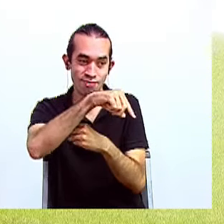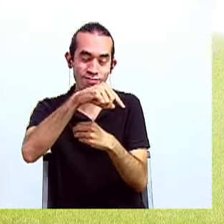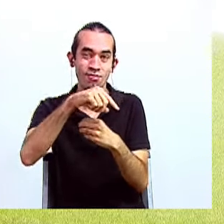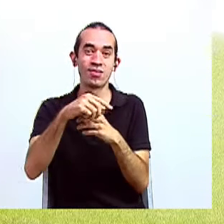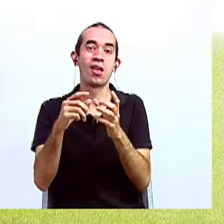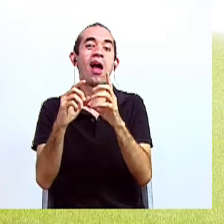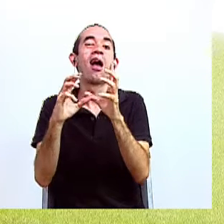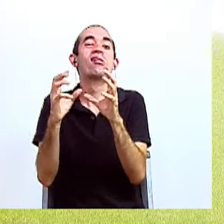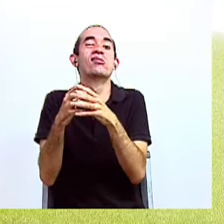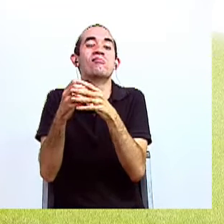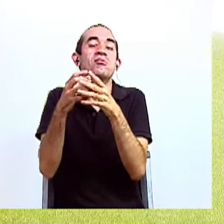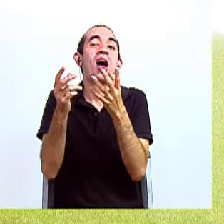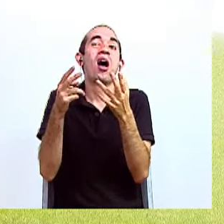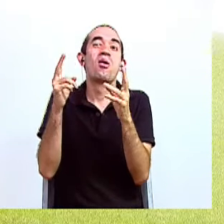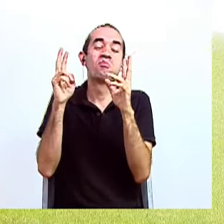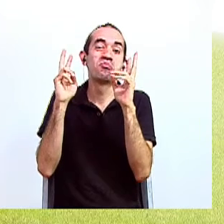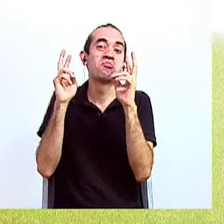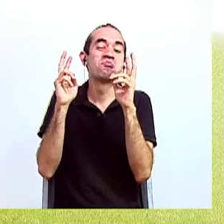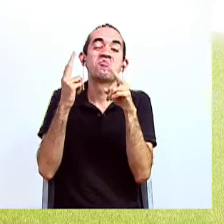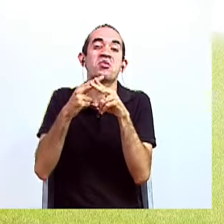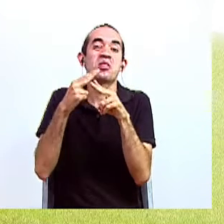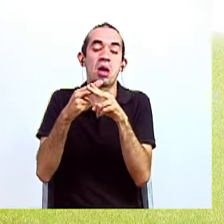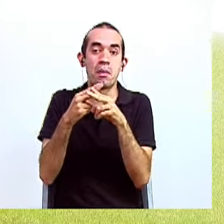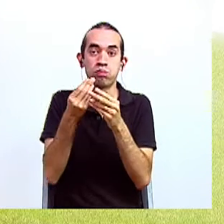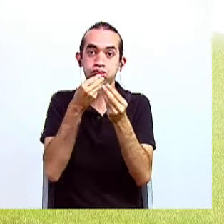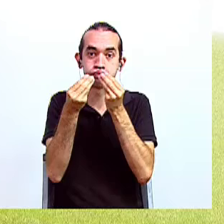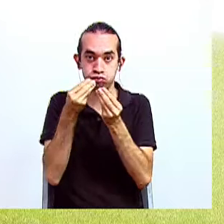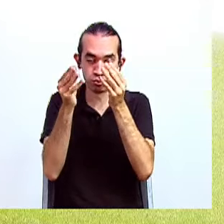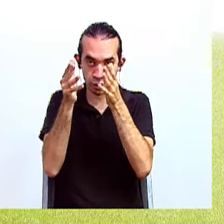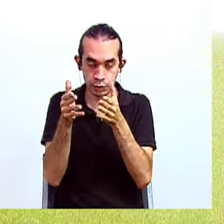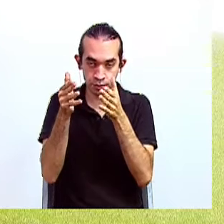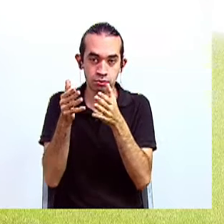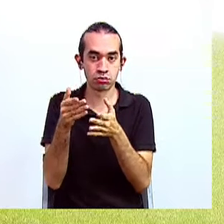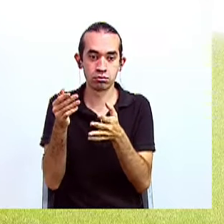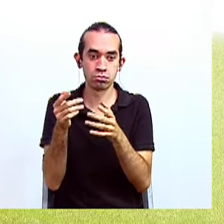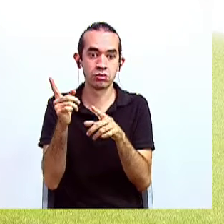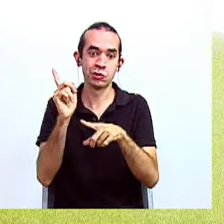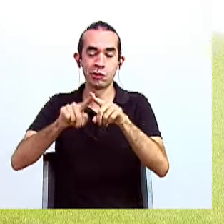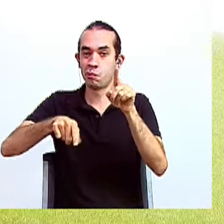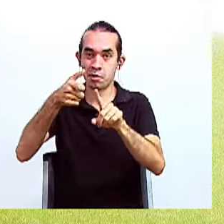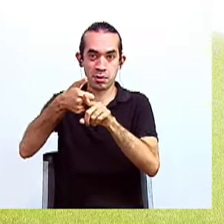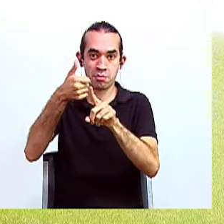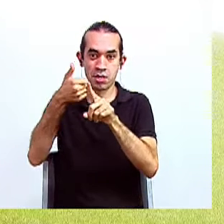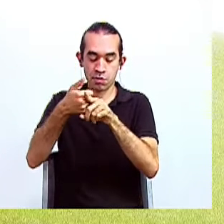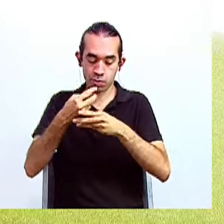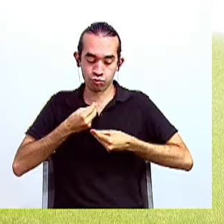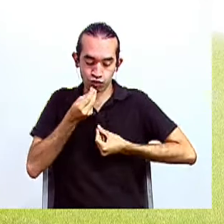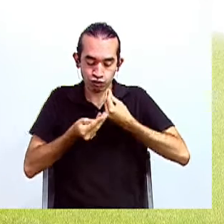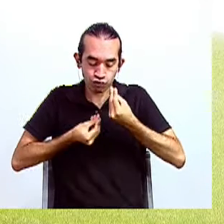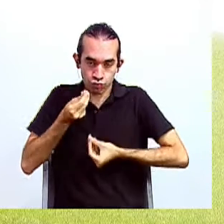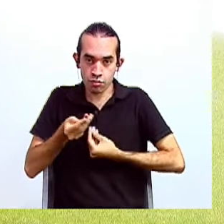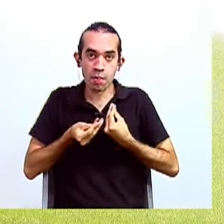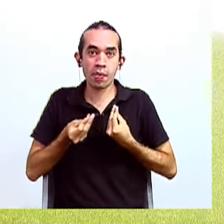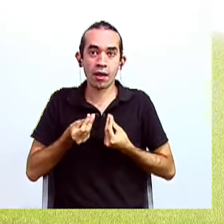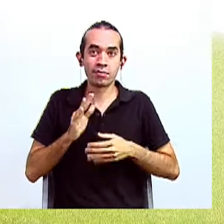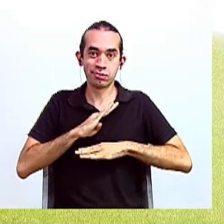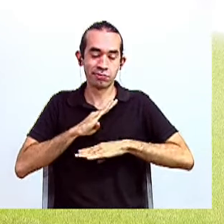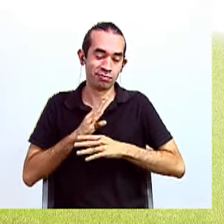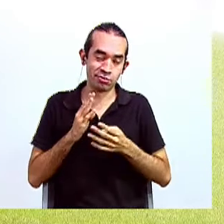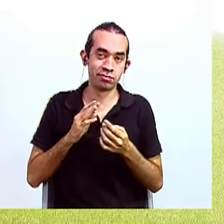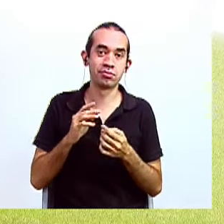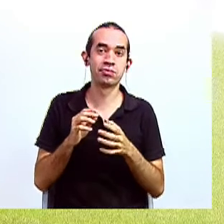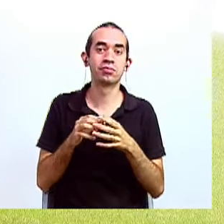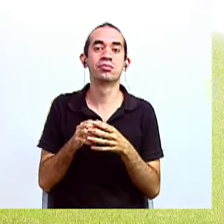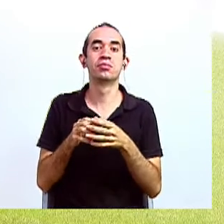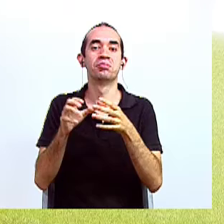que lo conforman se les llama consumidores, por no poder producir su alimento. Se clasifican dentro del